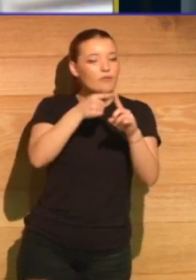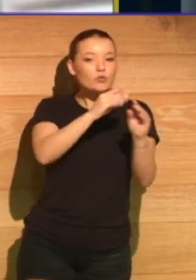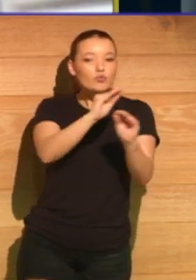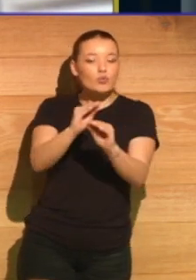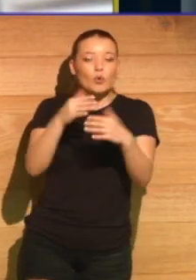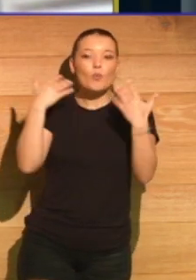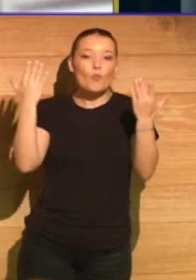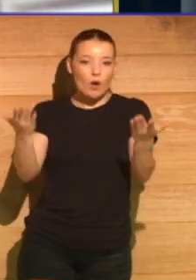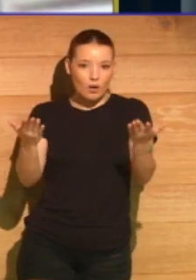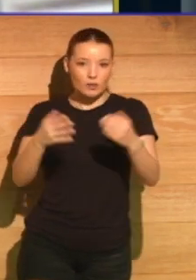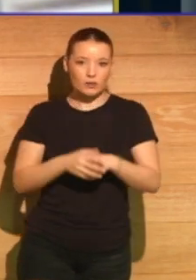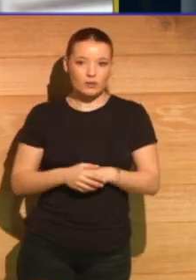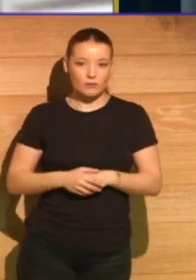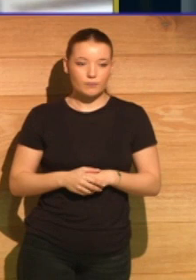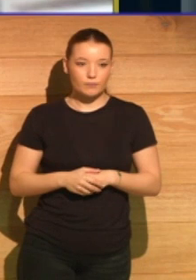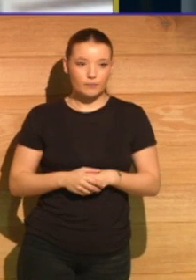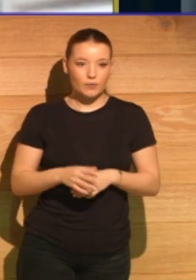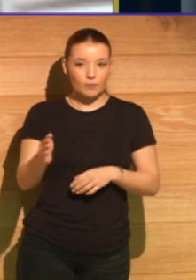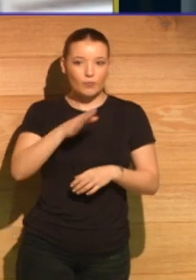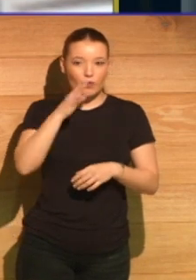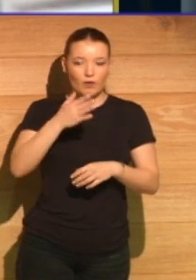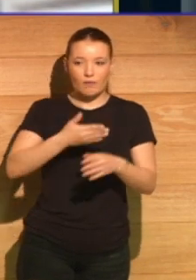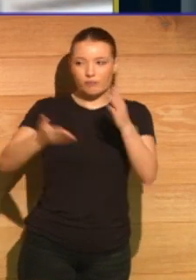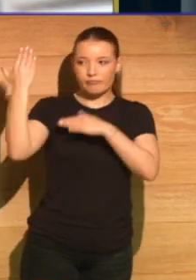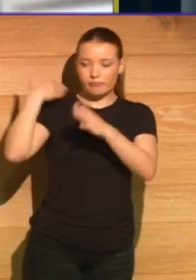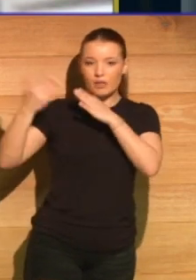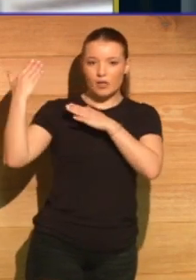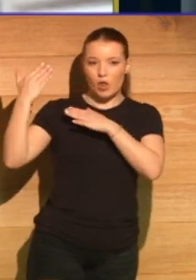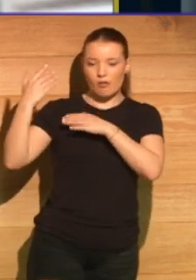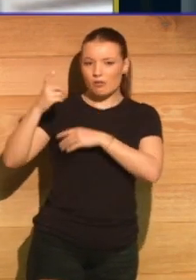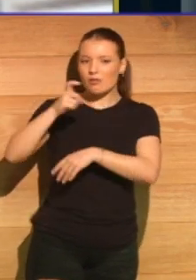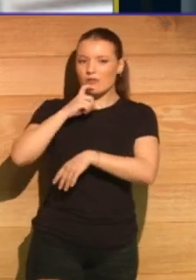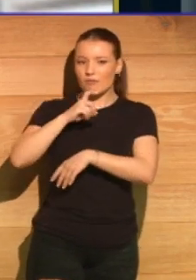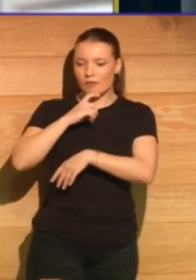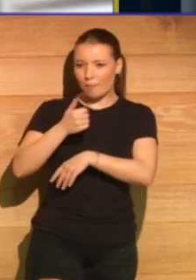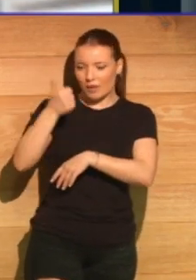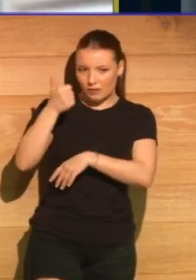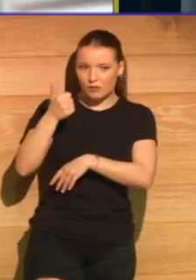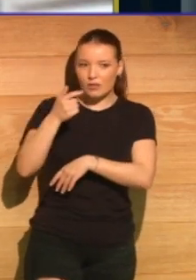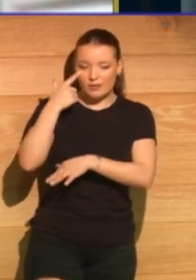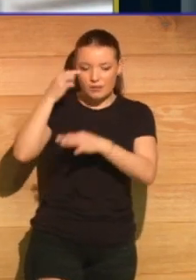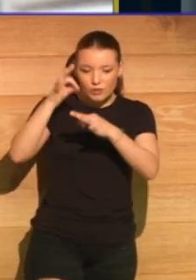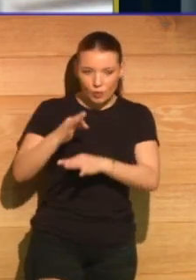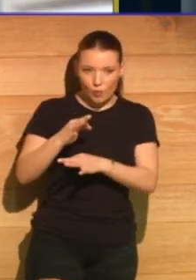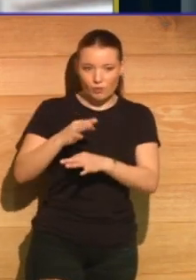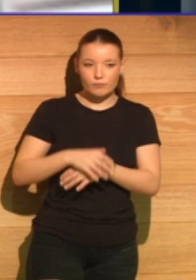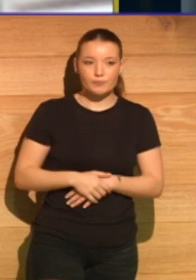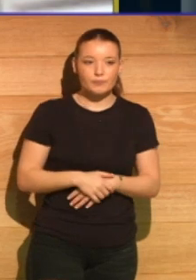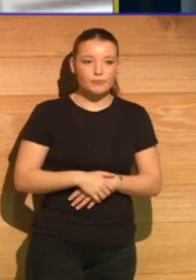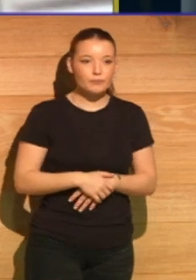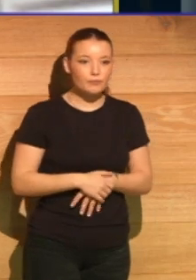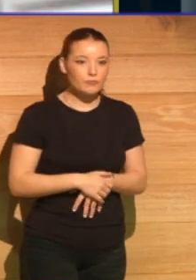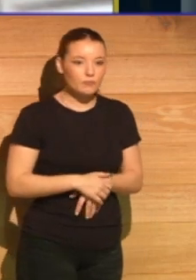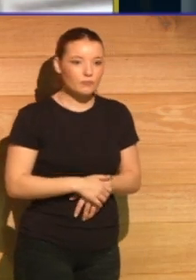tiempo sería más complicado encontrar esas referencias de mujeres en tu área.